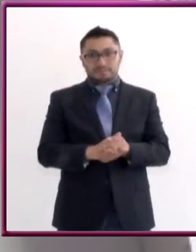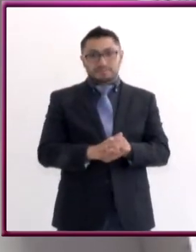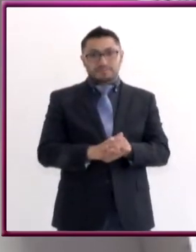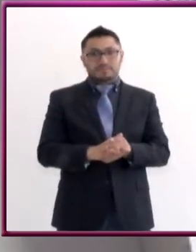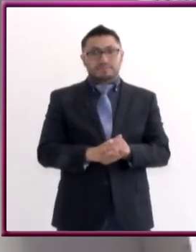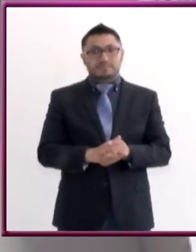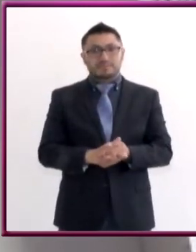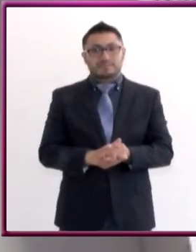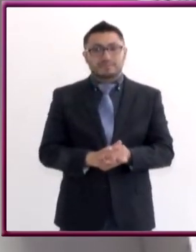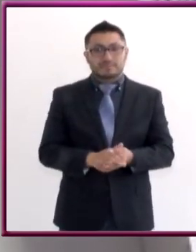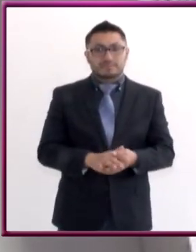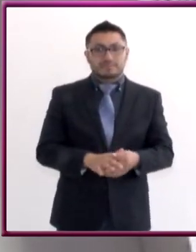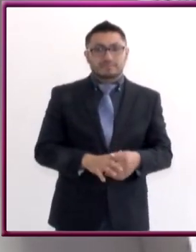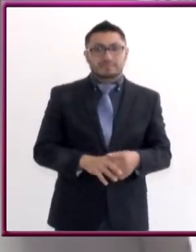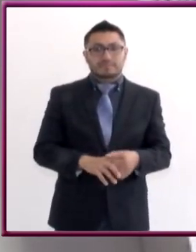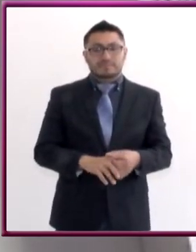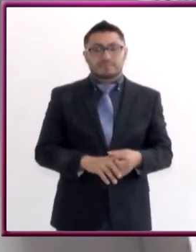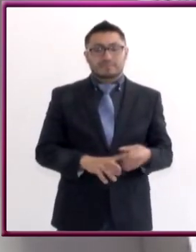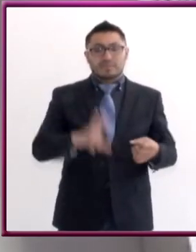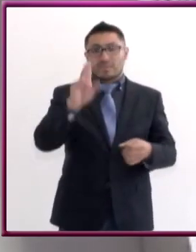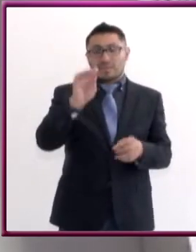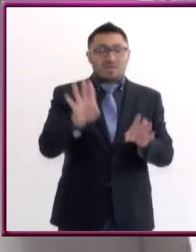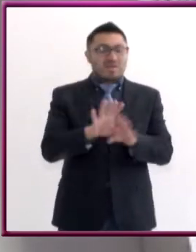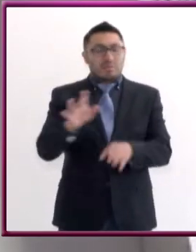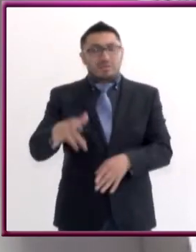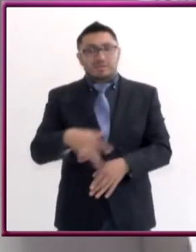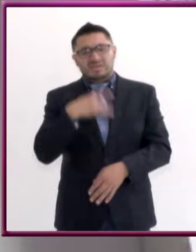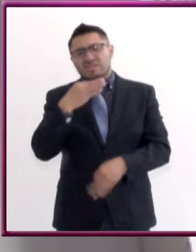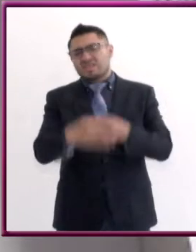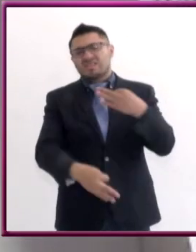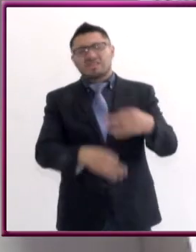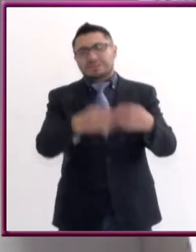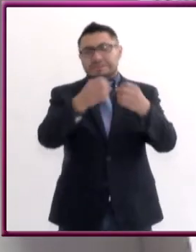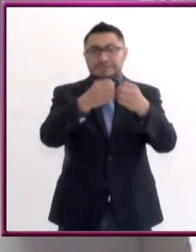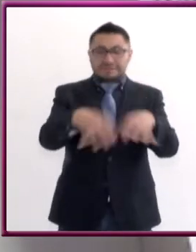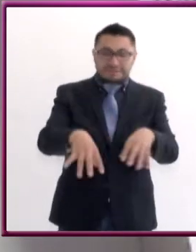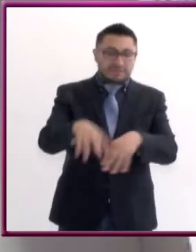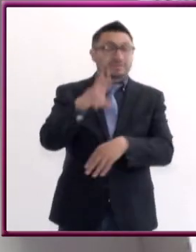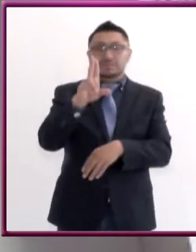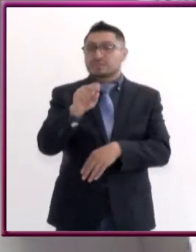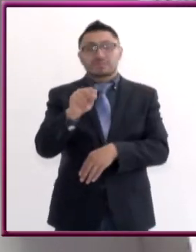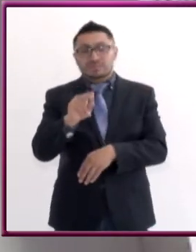última instancia no sentir que hemos perdido completamente